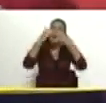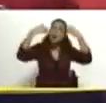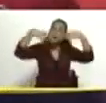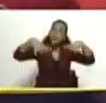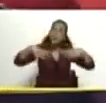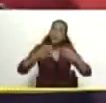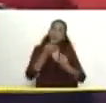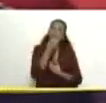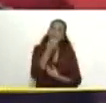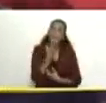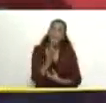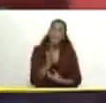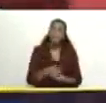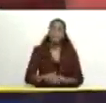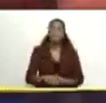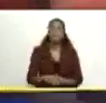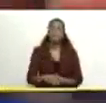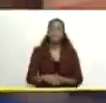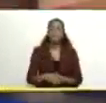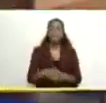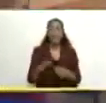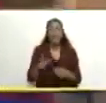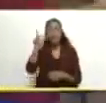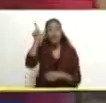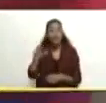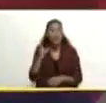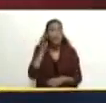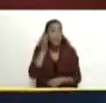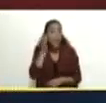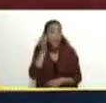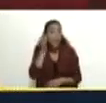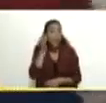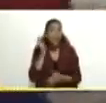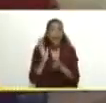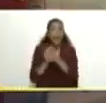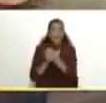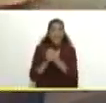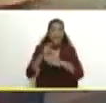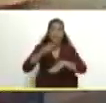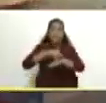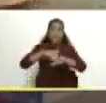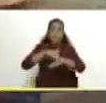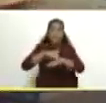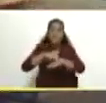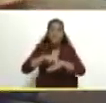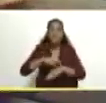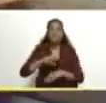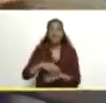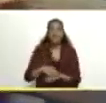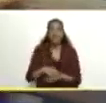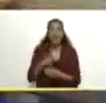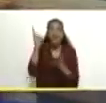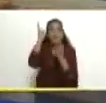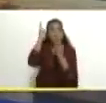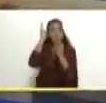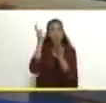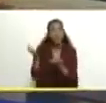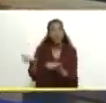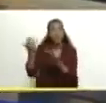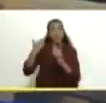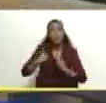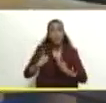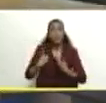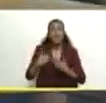Barrio Se Asfalta. Por aquí está, presidente, una paisana, una ministra Cariña, que nos ha enviado